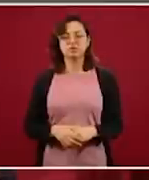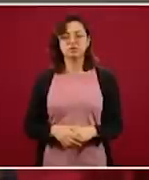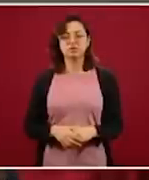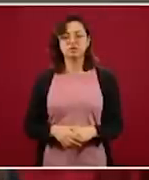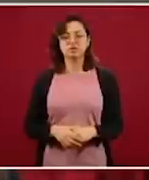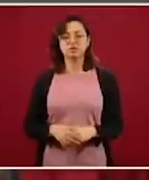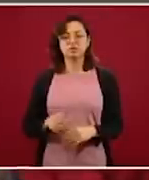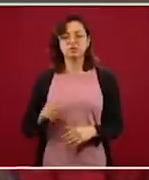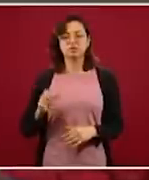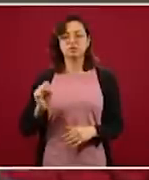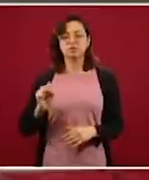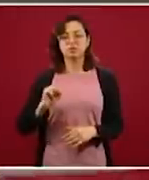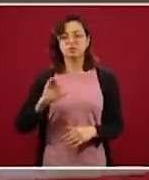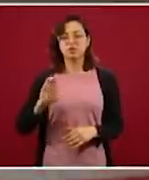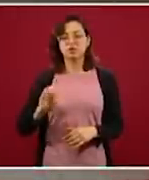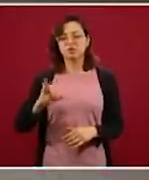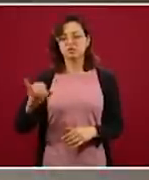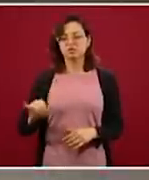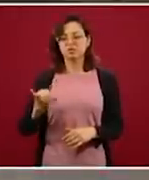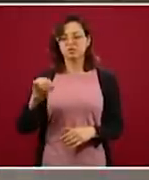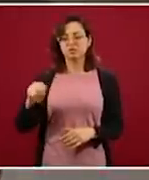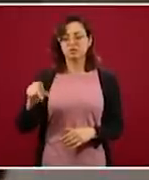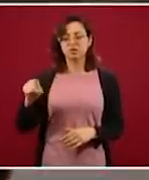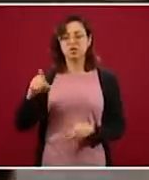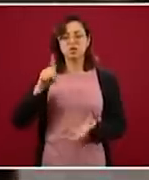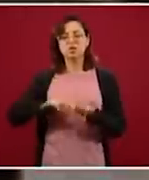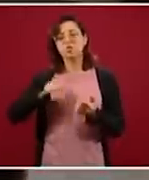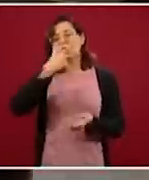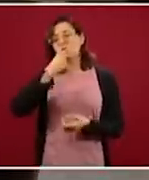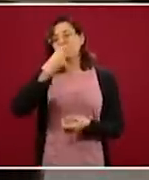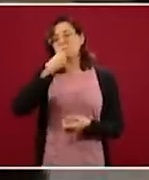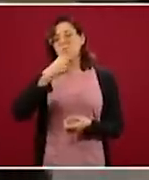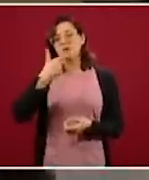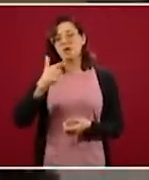No, Genaro Góngora, sí,